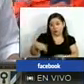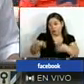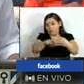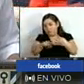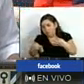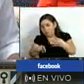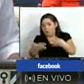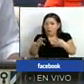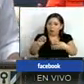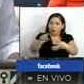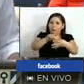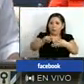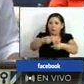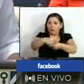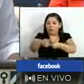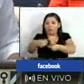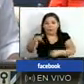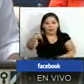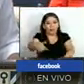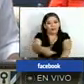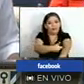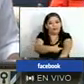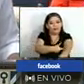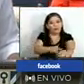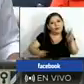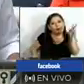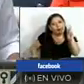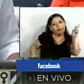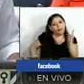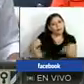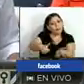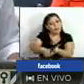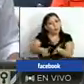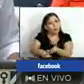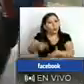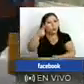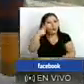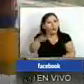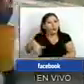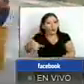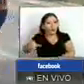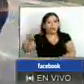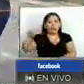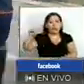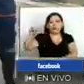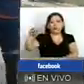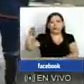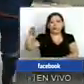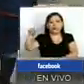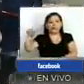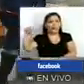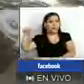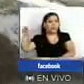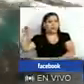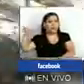diciembre, que es el hospital municipal que se va a abrir en el barrio Santa Anita.